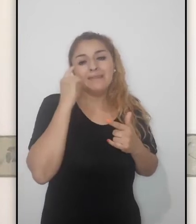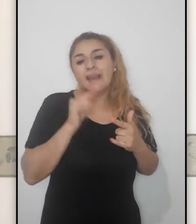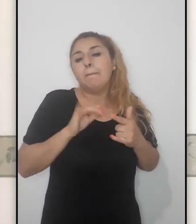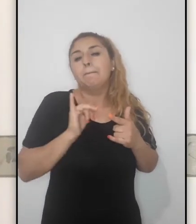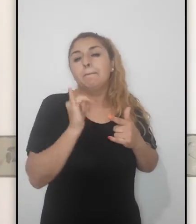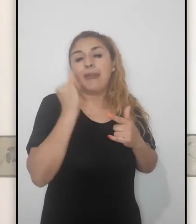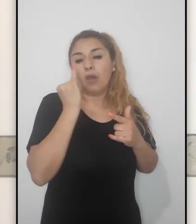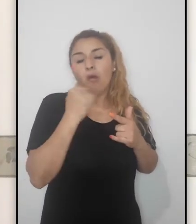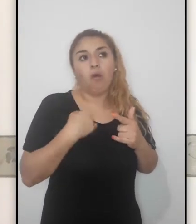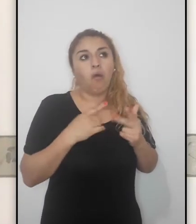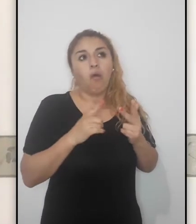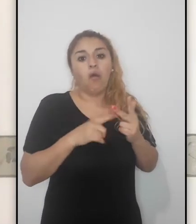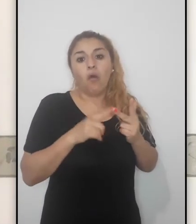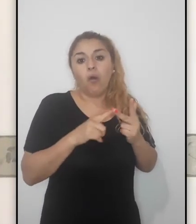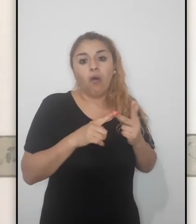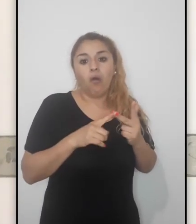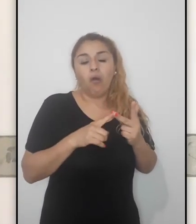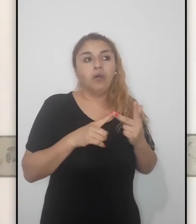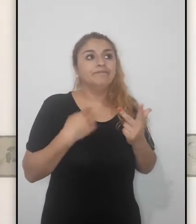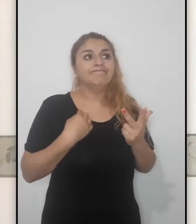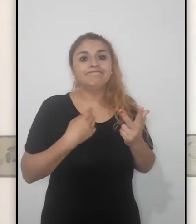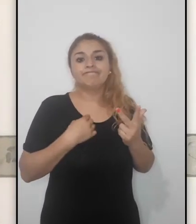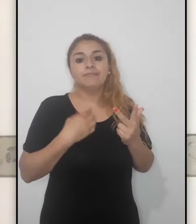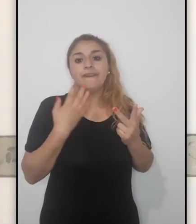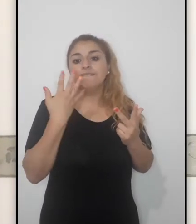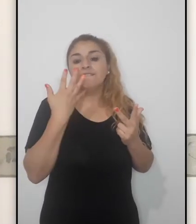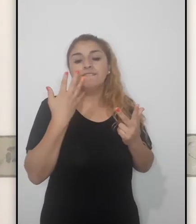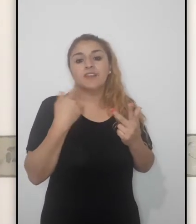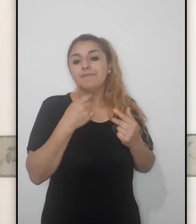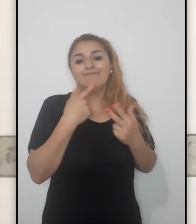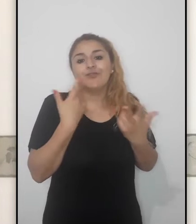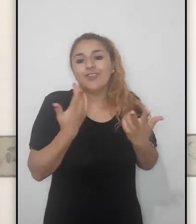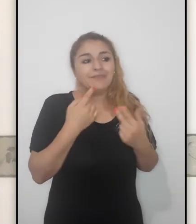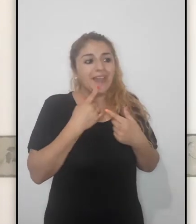otro porque cada uno tiene una mirada personal